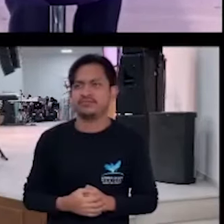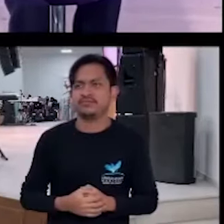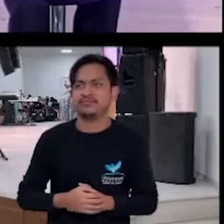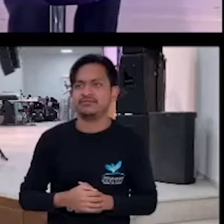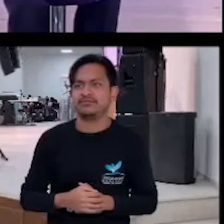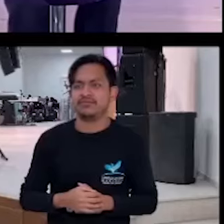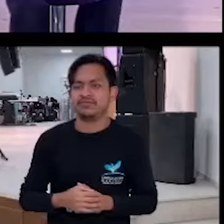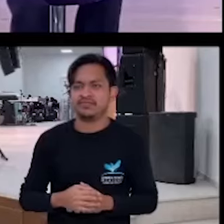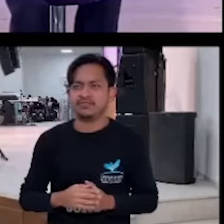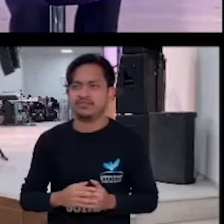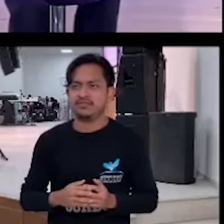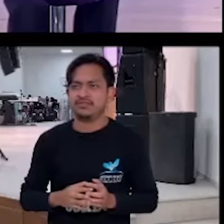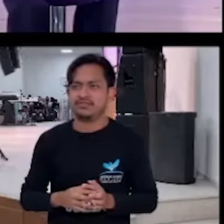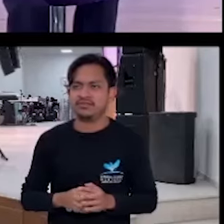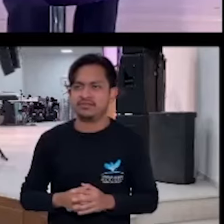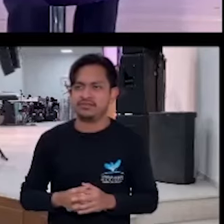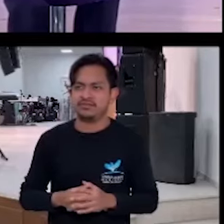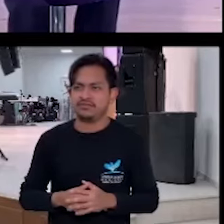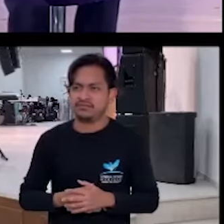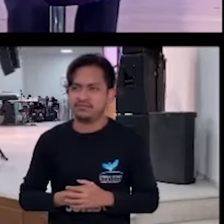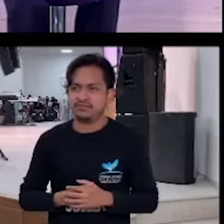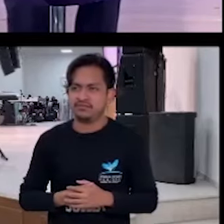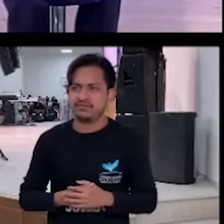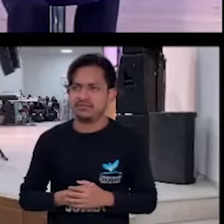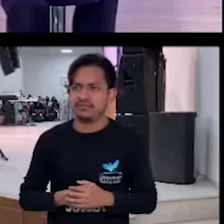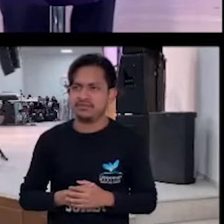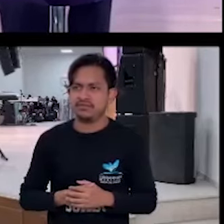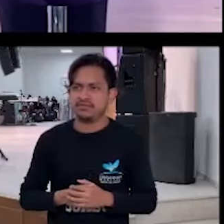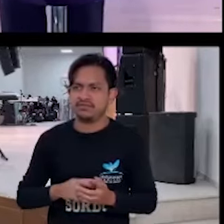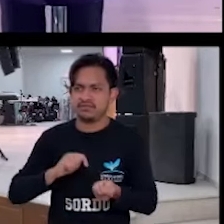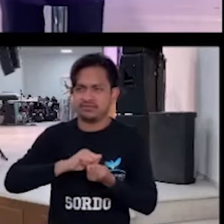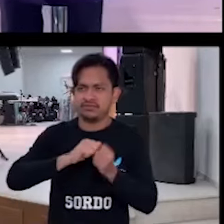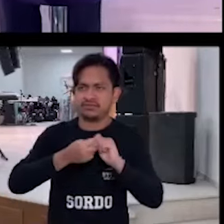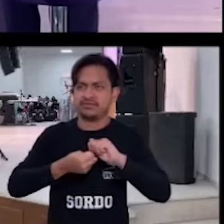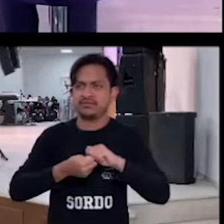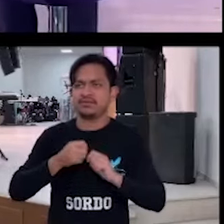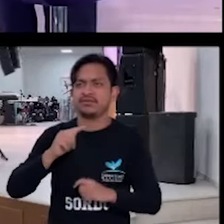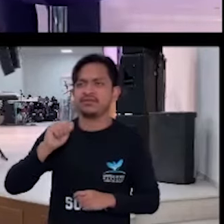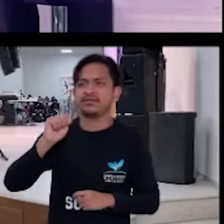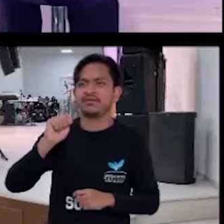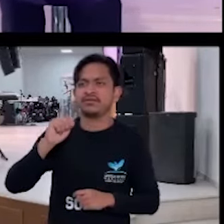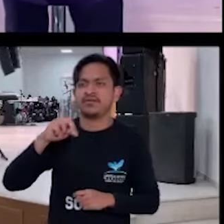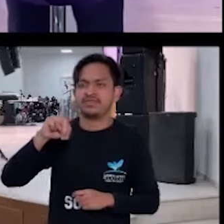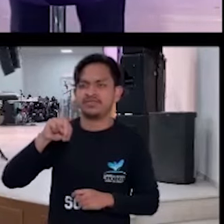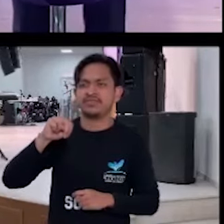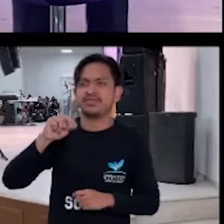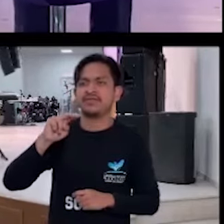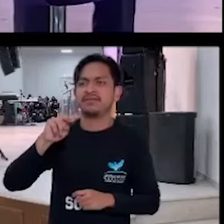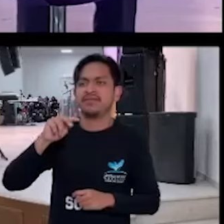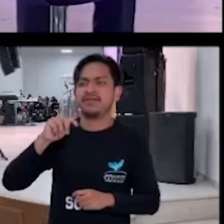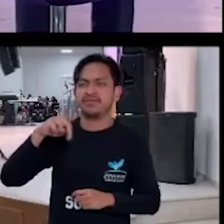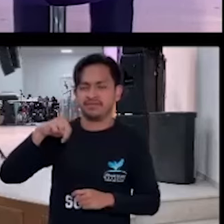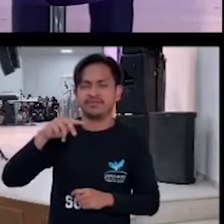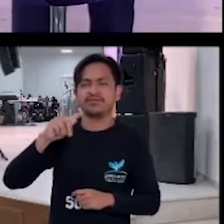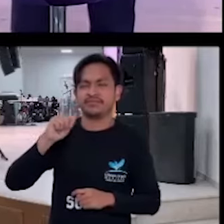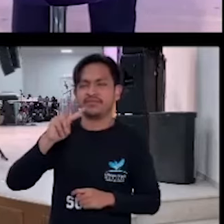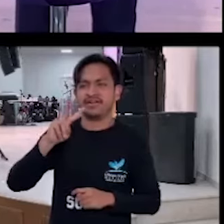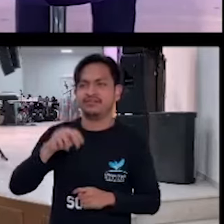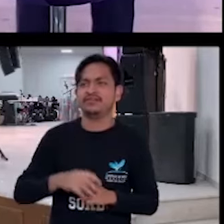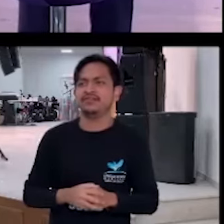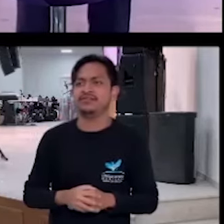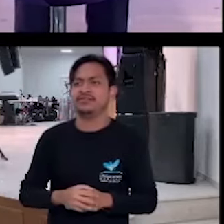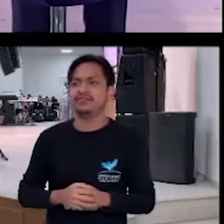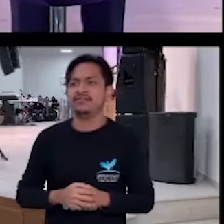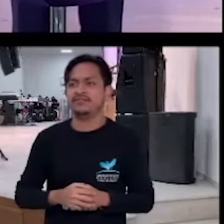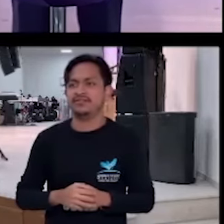la versión NTV, Nueva Traducción Viviente, que se lee de la siguiente manera. Ustedes tienen la versión 60, pero ahí en las